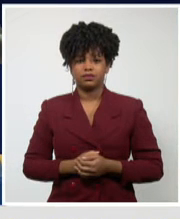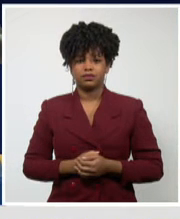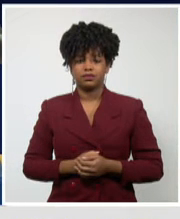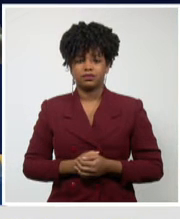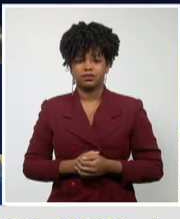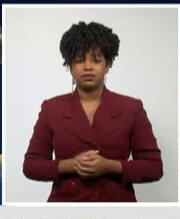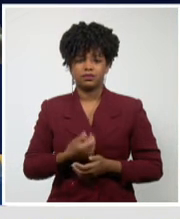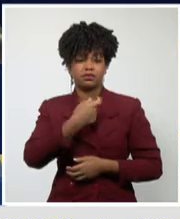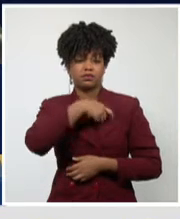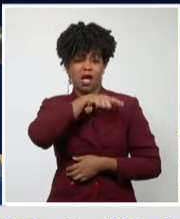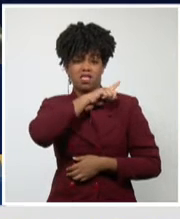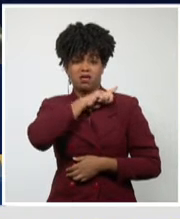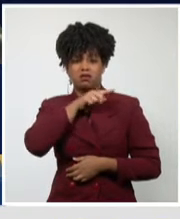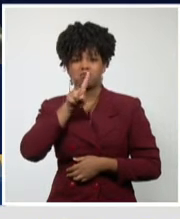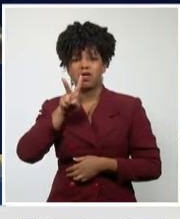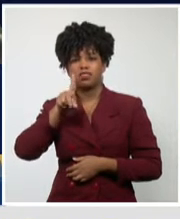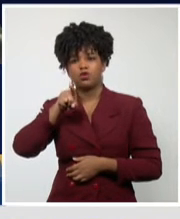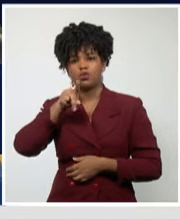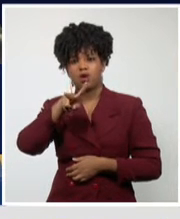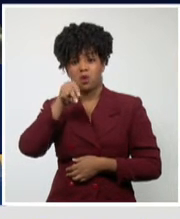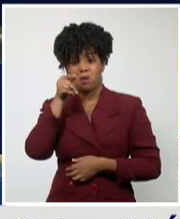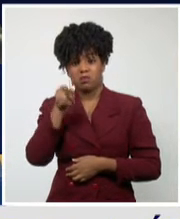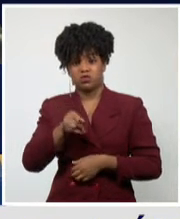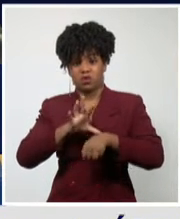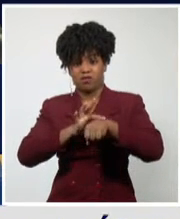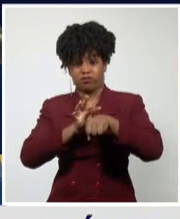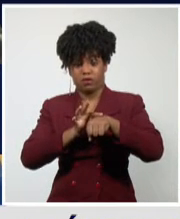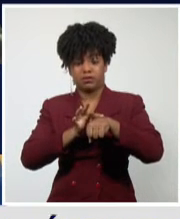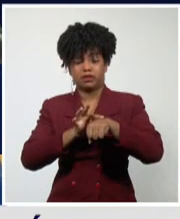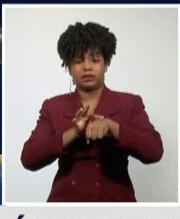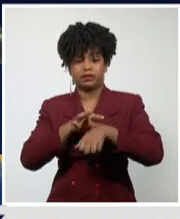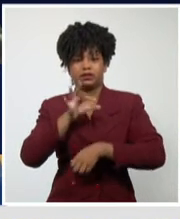21 nuevos casos, el